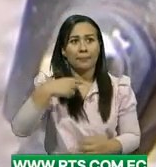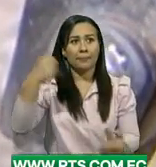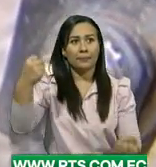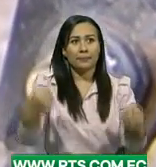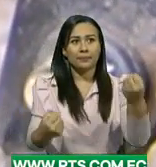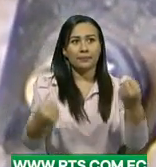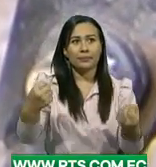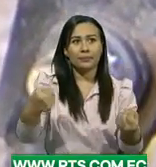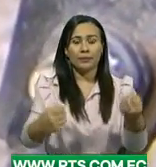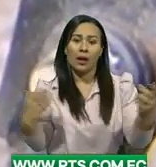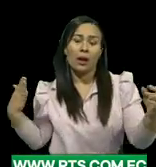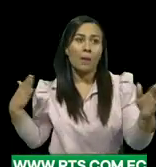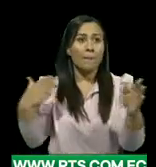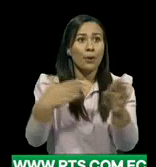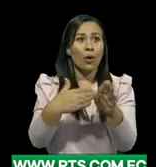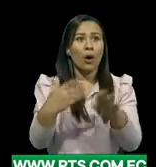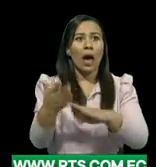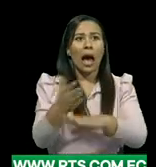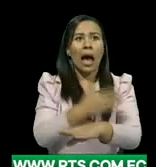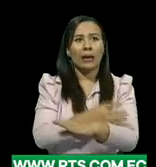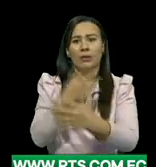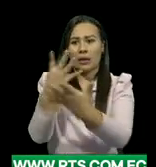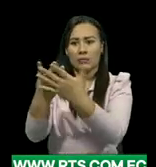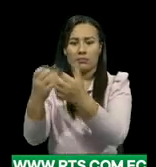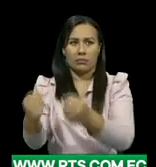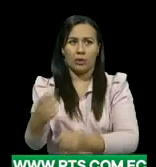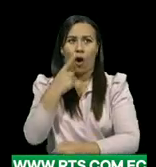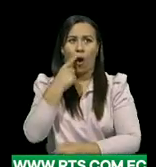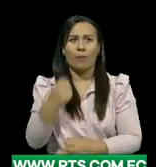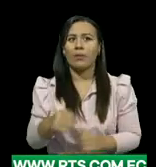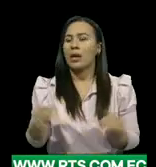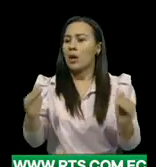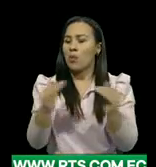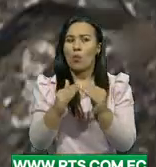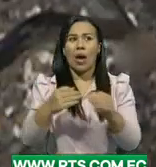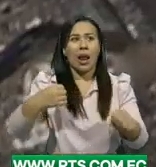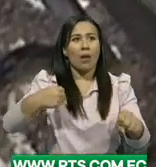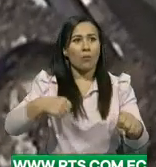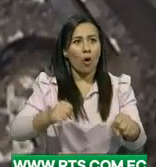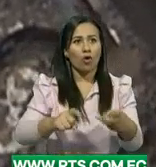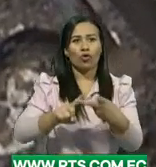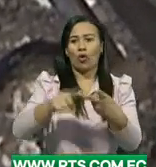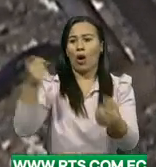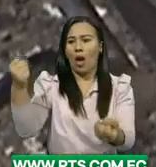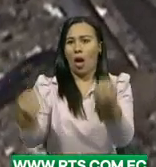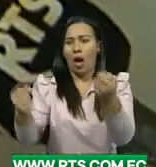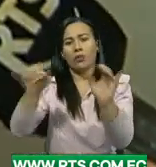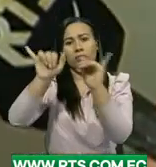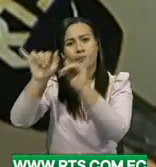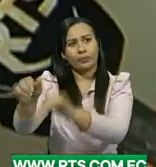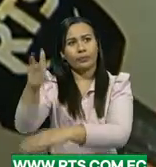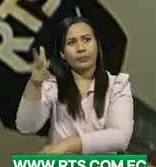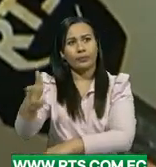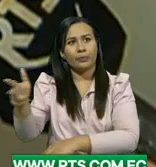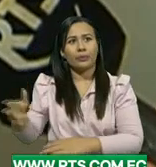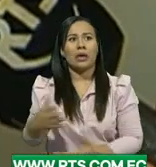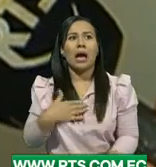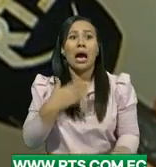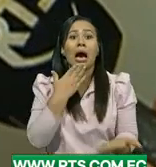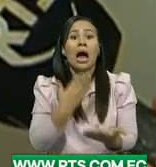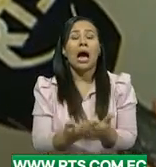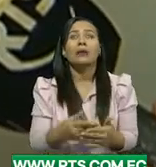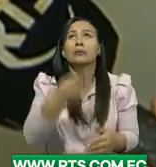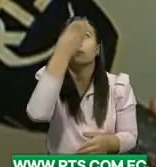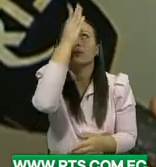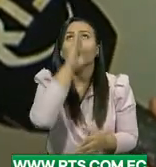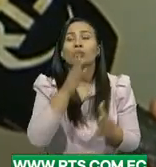que habría ocasionado el accidente se encuentra detenido, al igual que el vehículo y la motocicleta. Gracias a Dios estamos con vida las